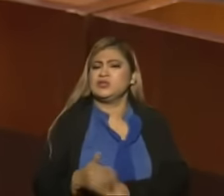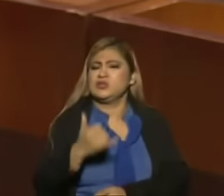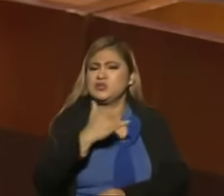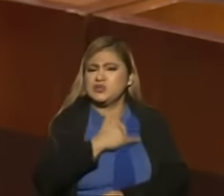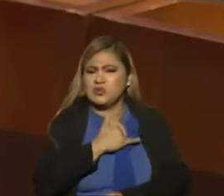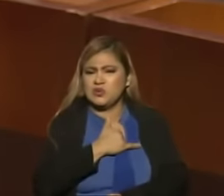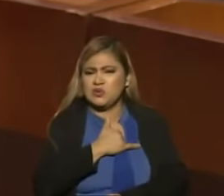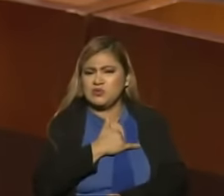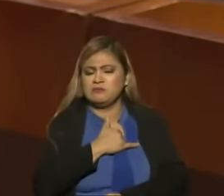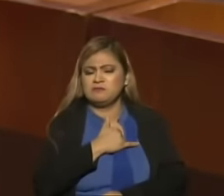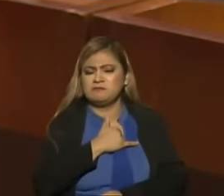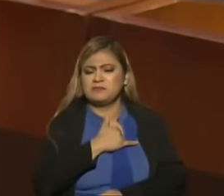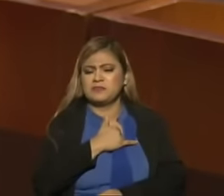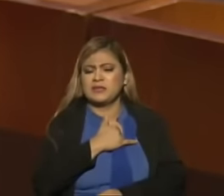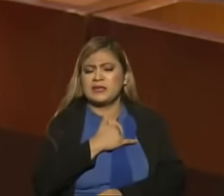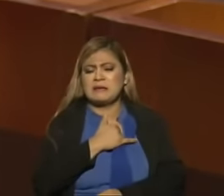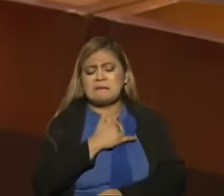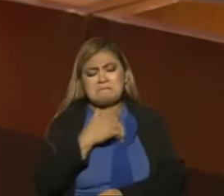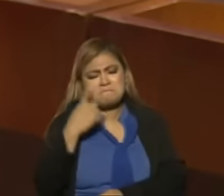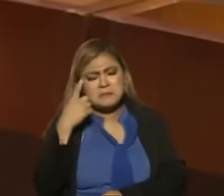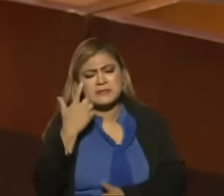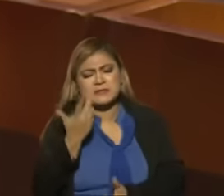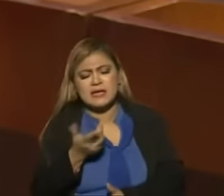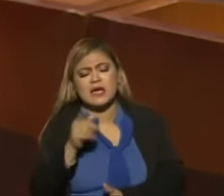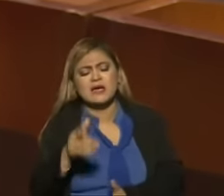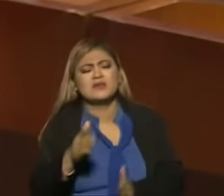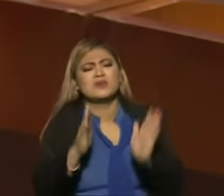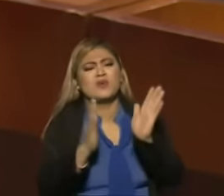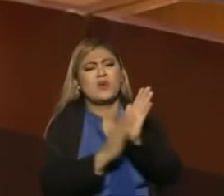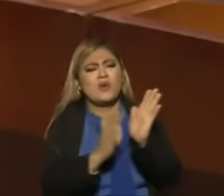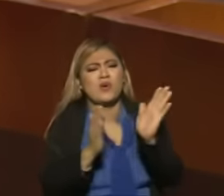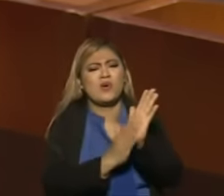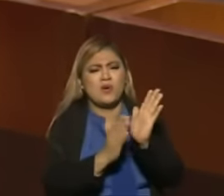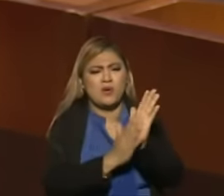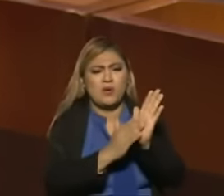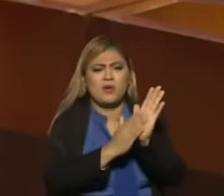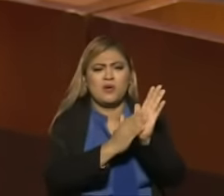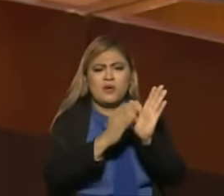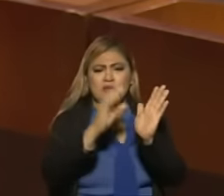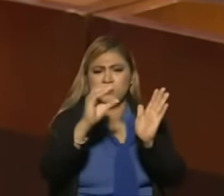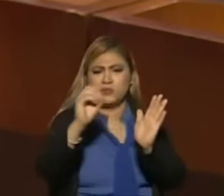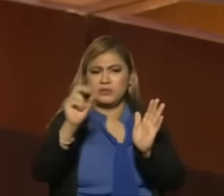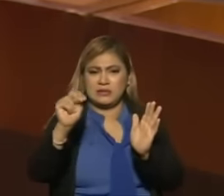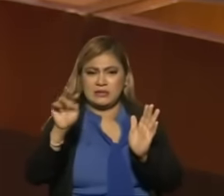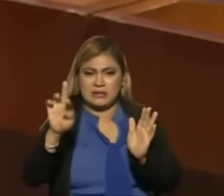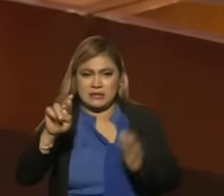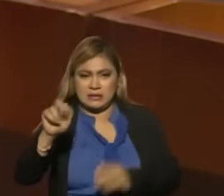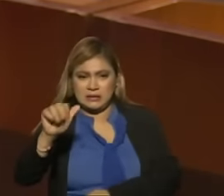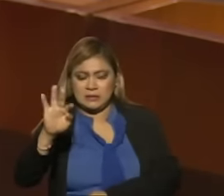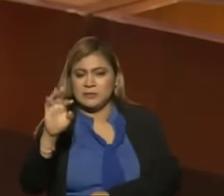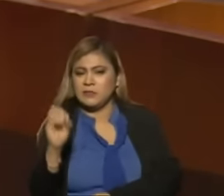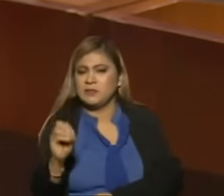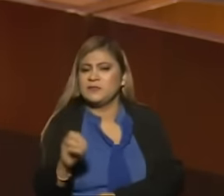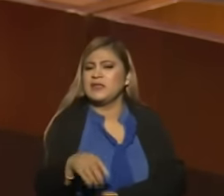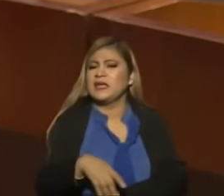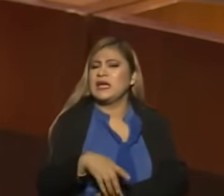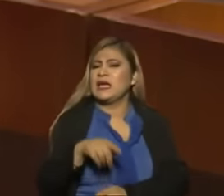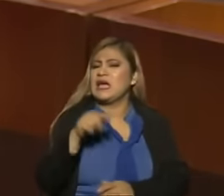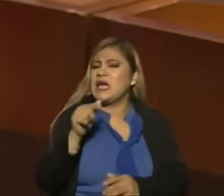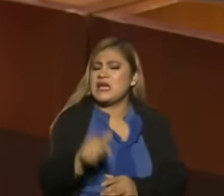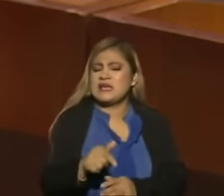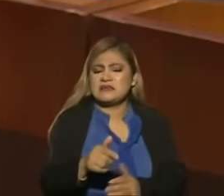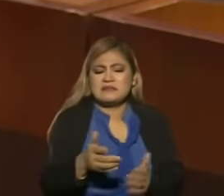beneficios para la mayoría de la población. Este contrato no ha sido impulsado pensando en la mayoría de un país, no ha